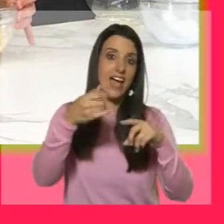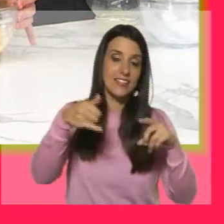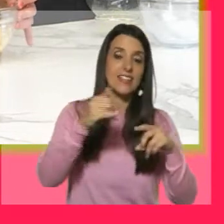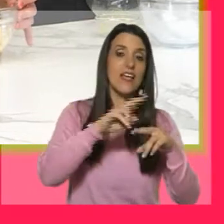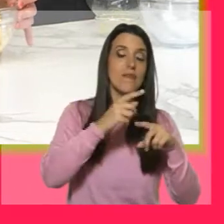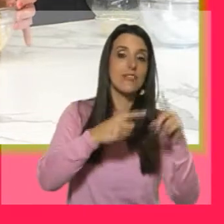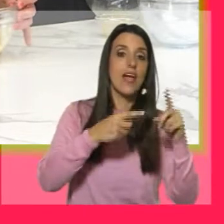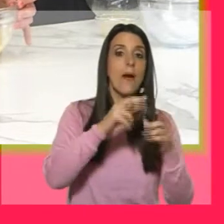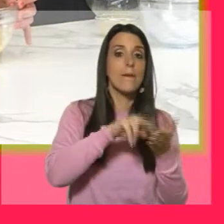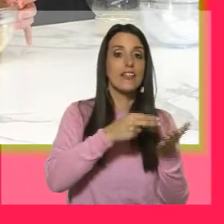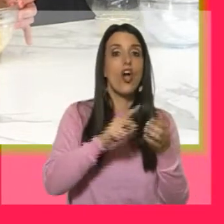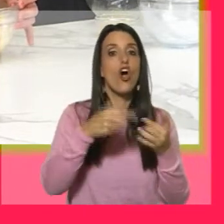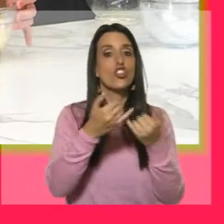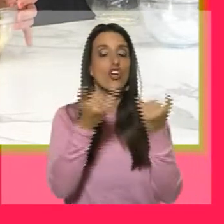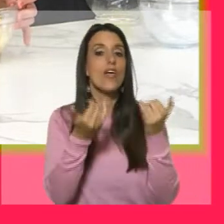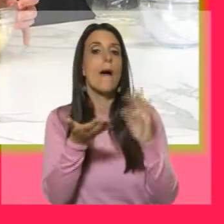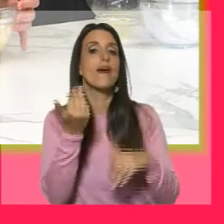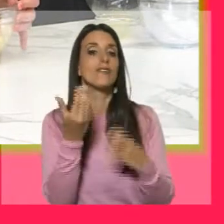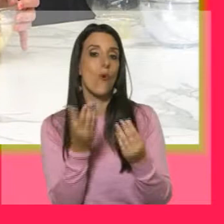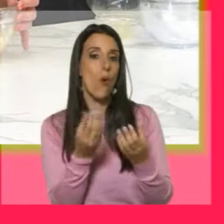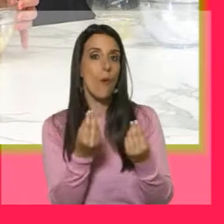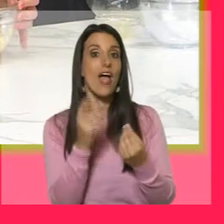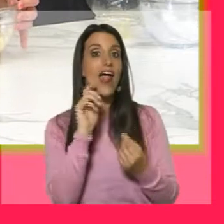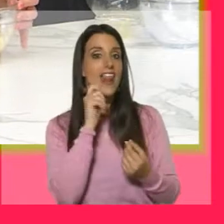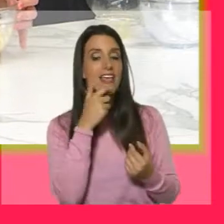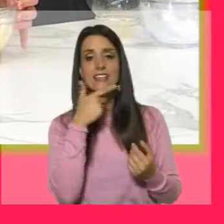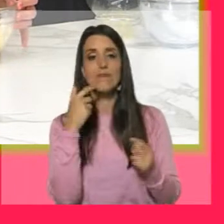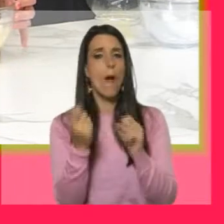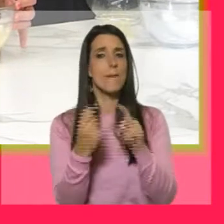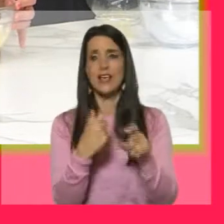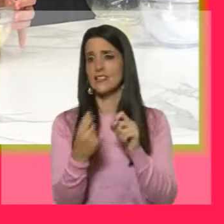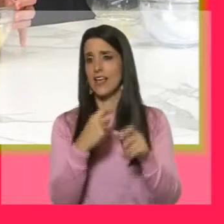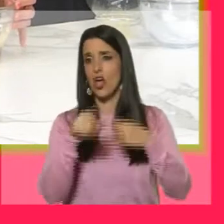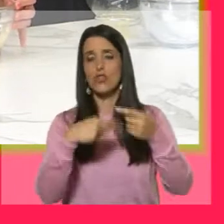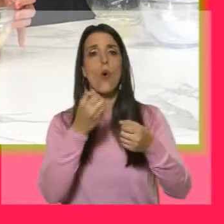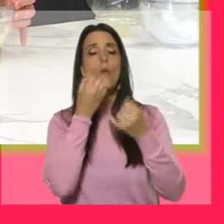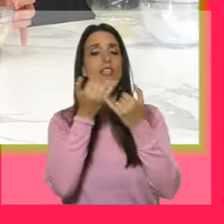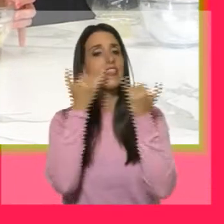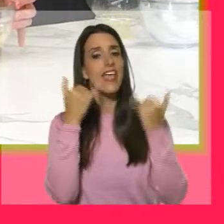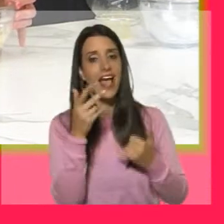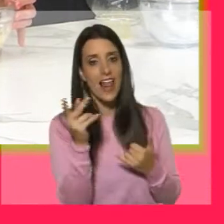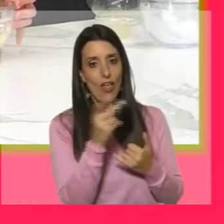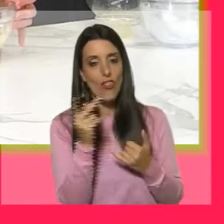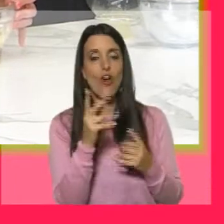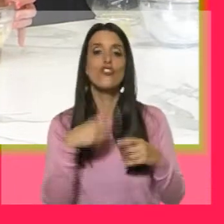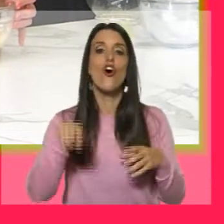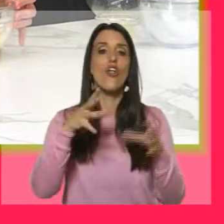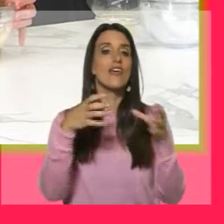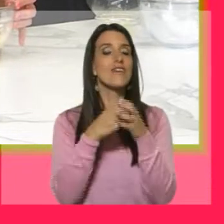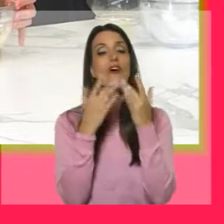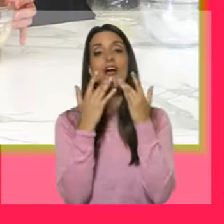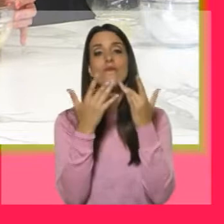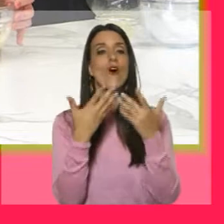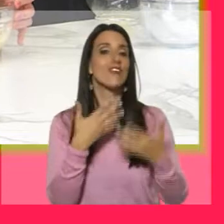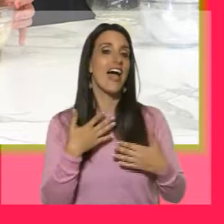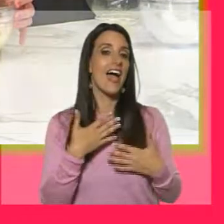otro día la rosca siga estando como un poquito más húmeda. Riquísimo. Siguen llegando los mensajes, Paulita. Buenos días, Anita y Paula, todo el equipo. Hermosa tu remera,